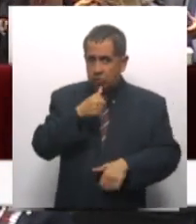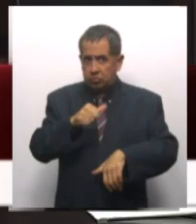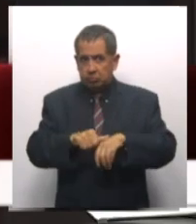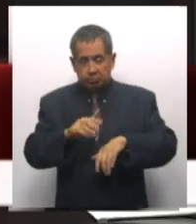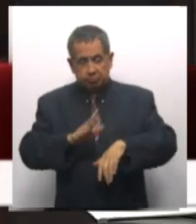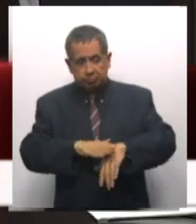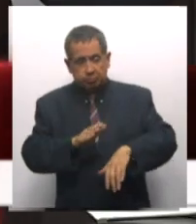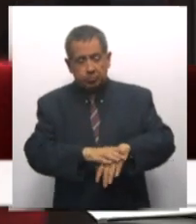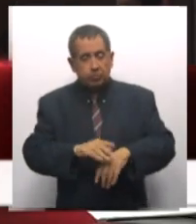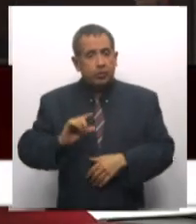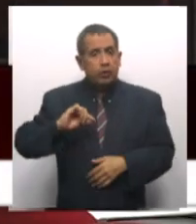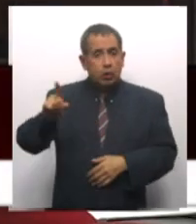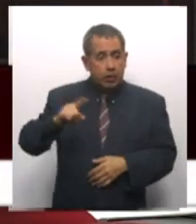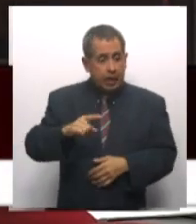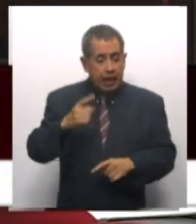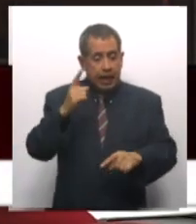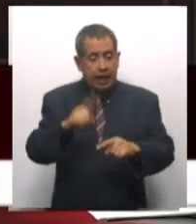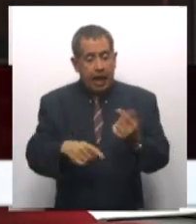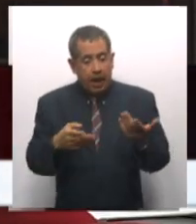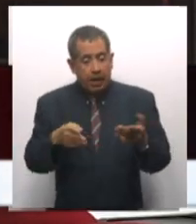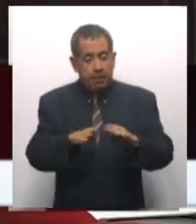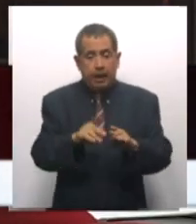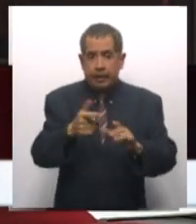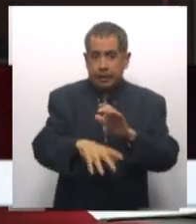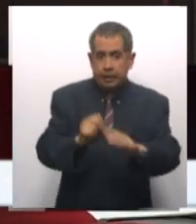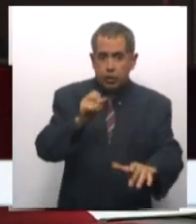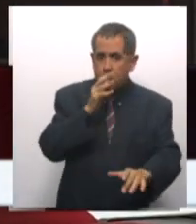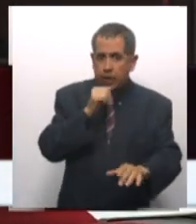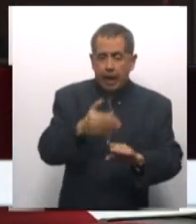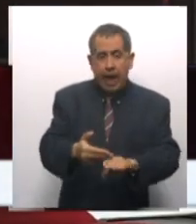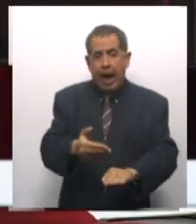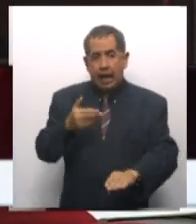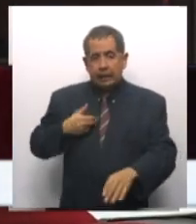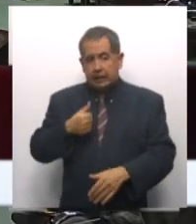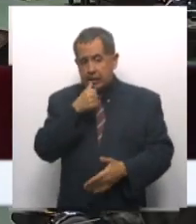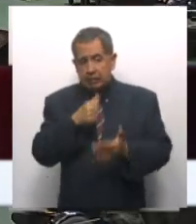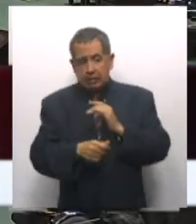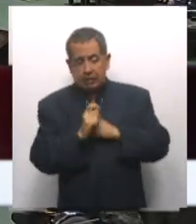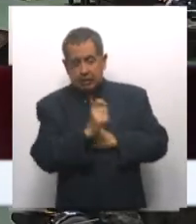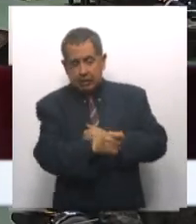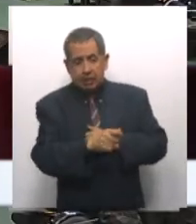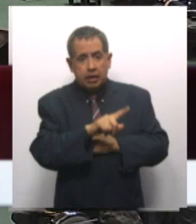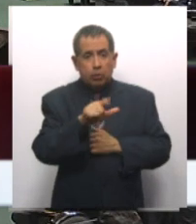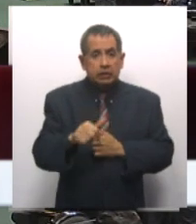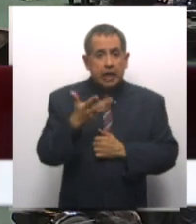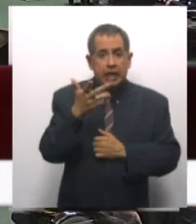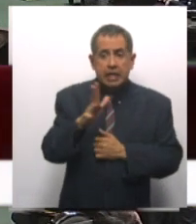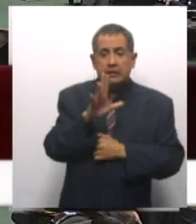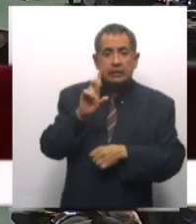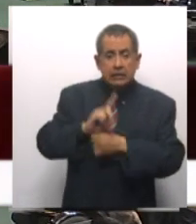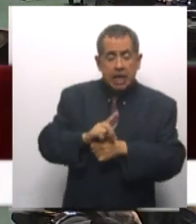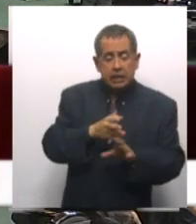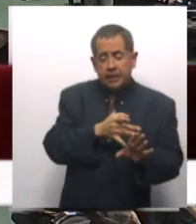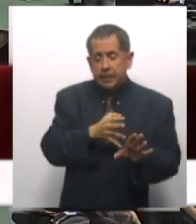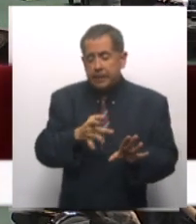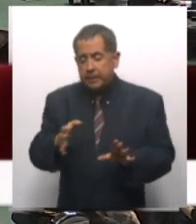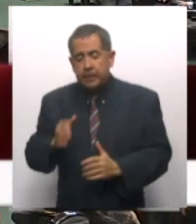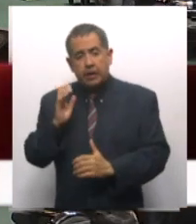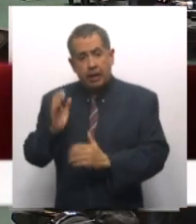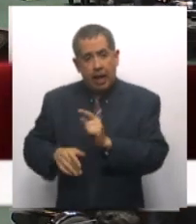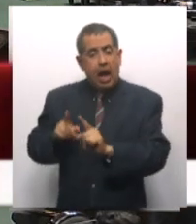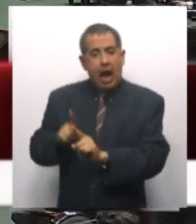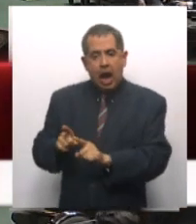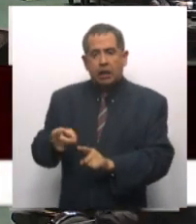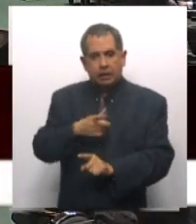de la autoridad antes del bloqueo de cuentas bancarias, otorgando así un plazo de 10 días hábiles para aclarar la situación, garantizando el derecho